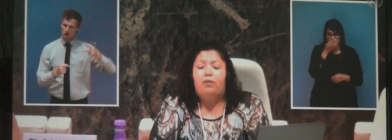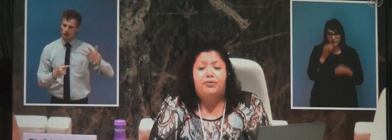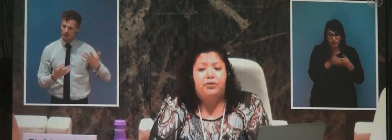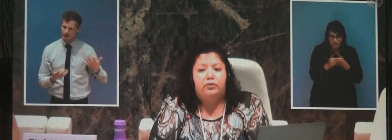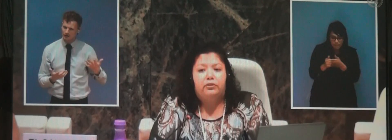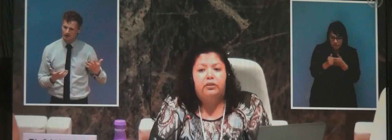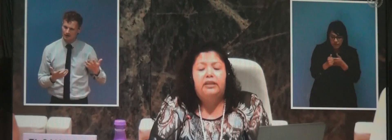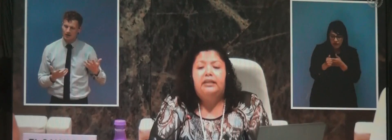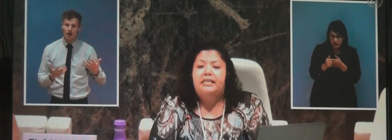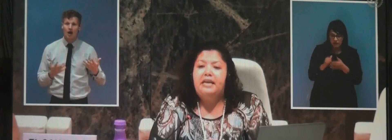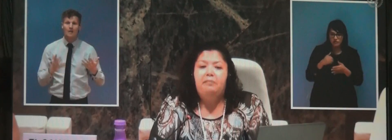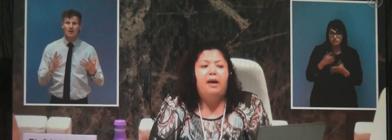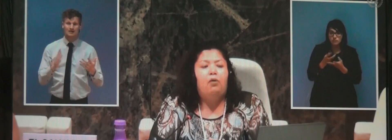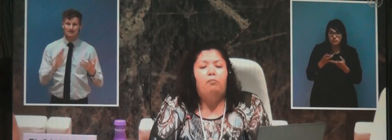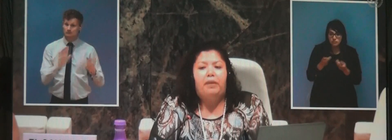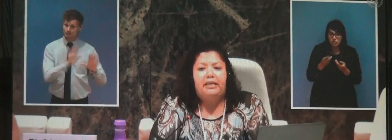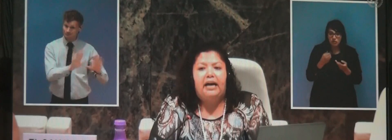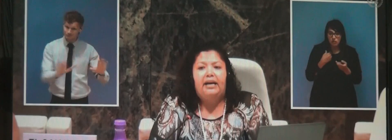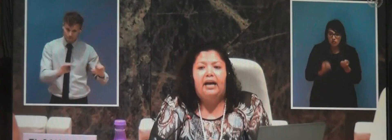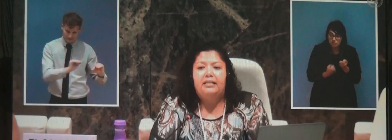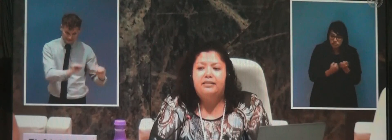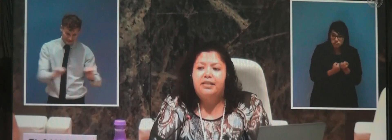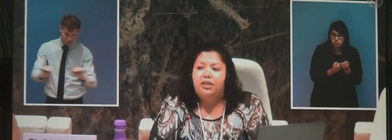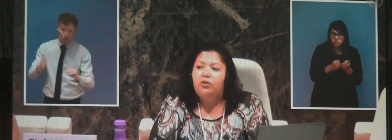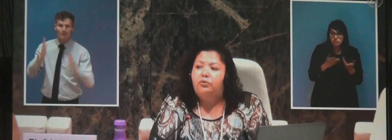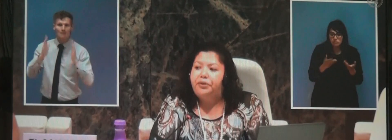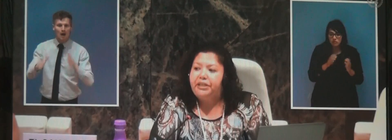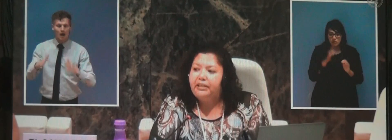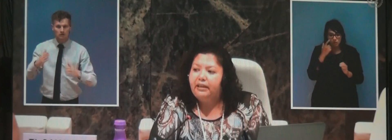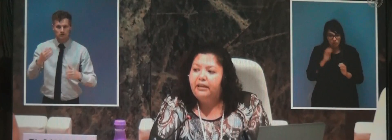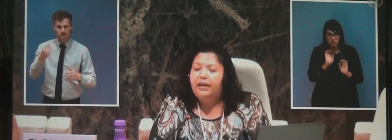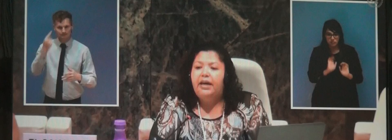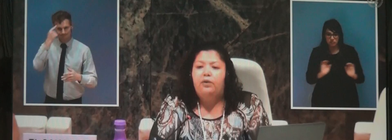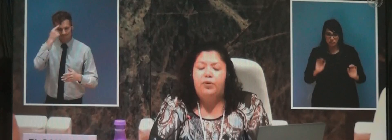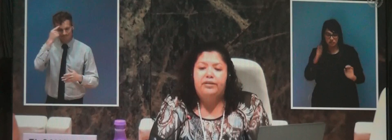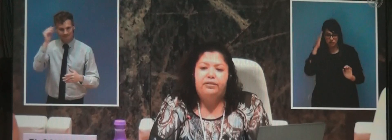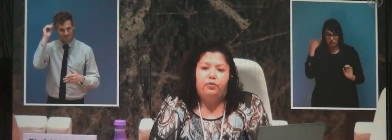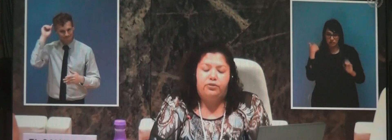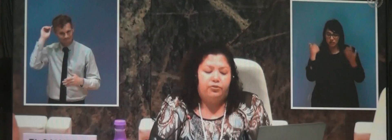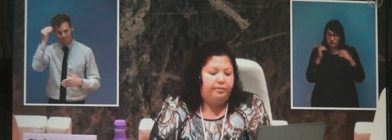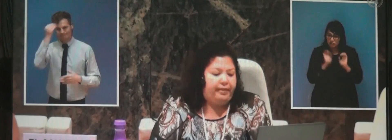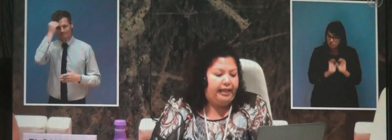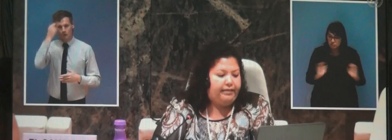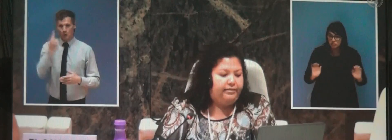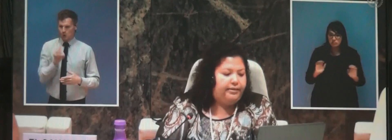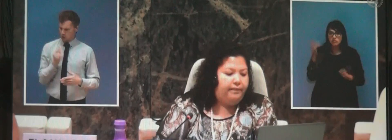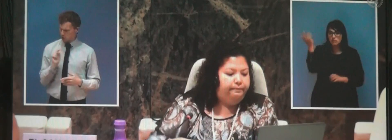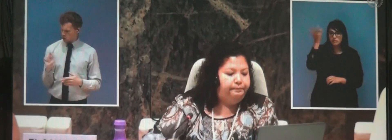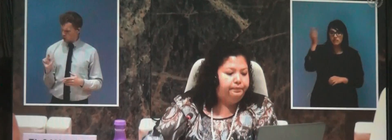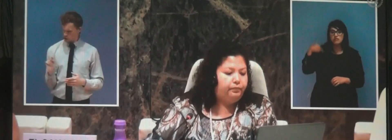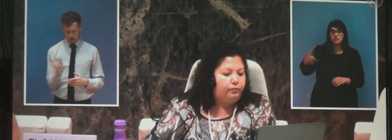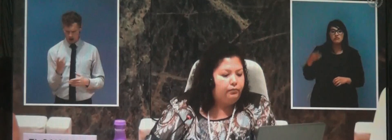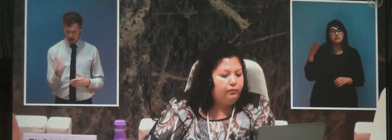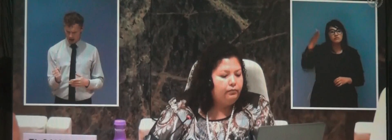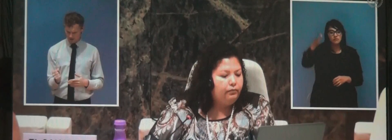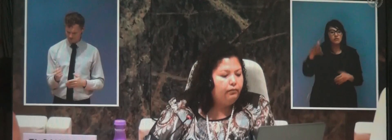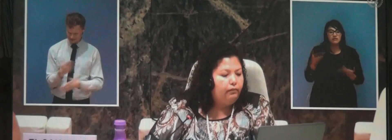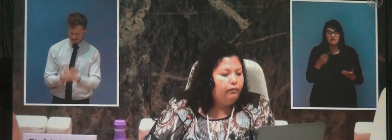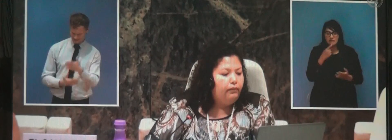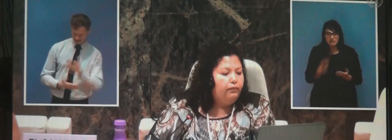de evacuación, quién va a acompañar a ese niño o niña en una situación de emergencia.